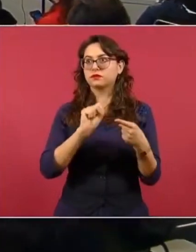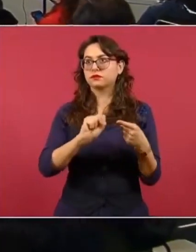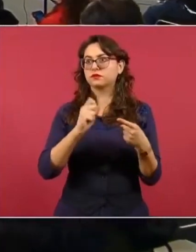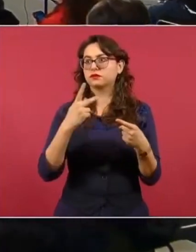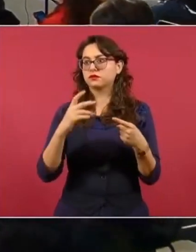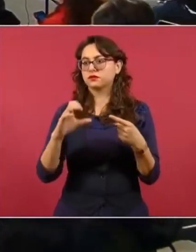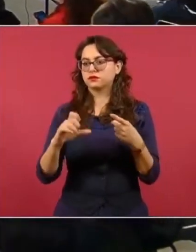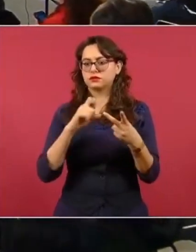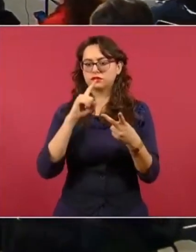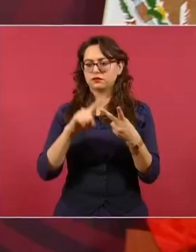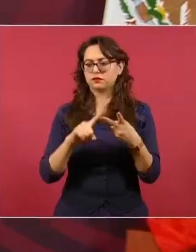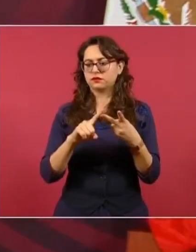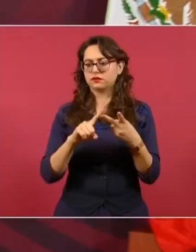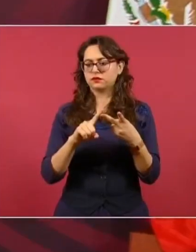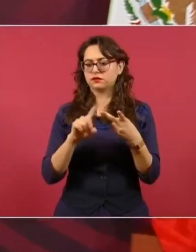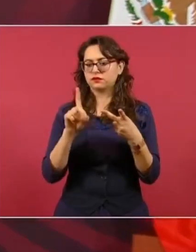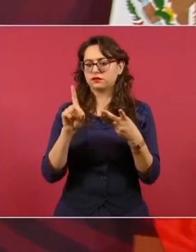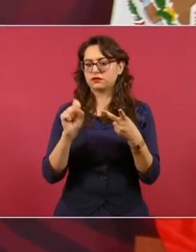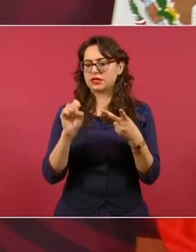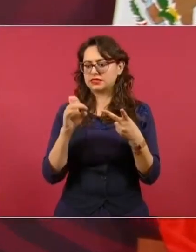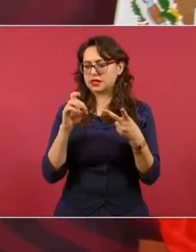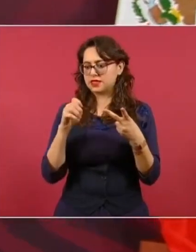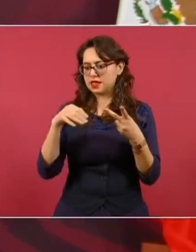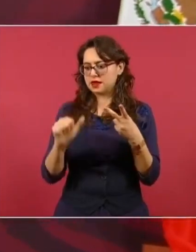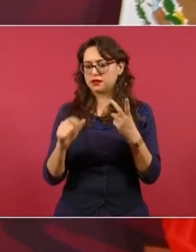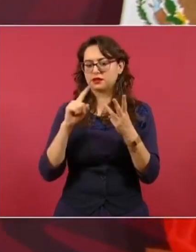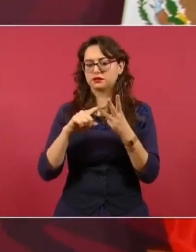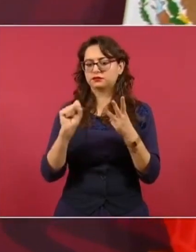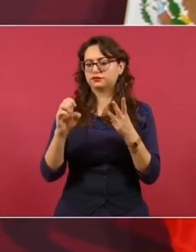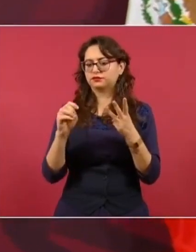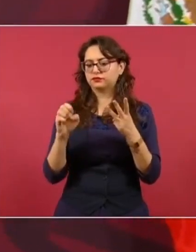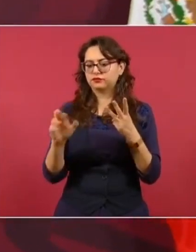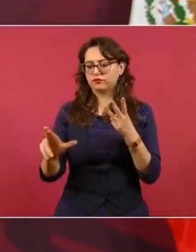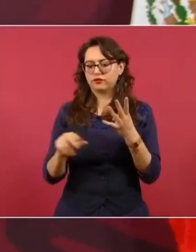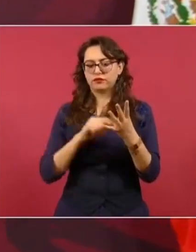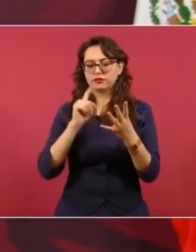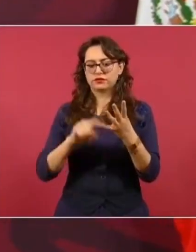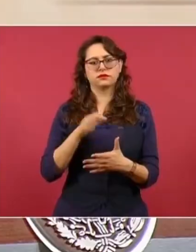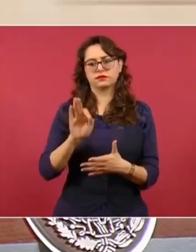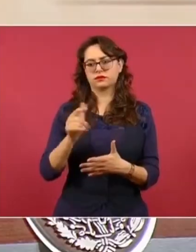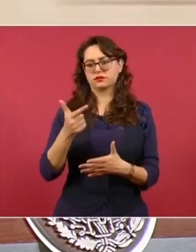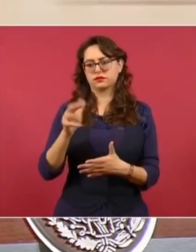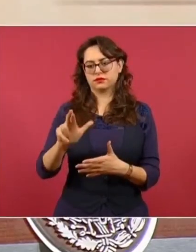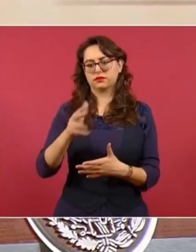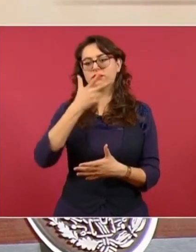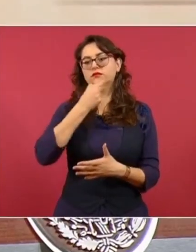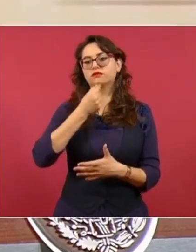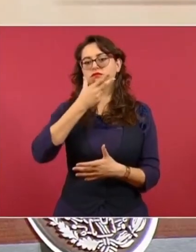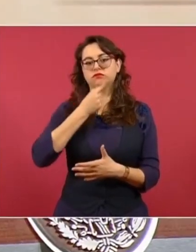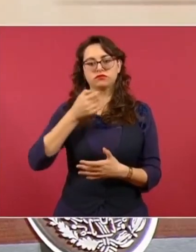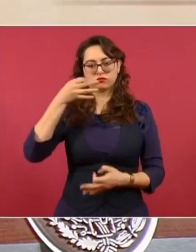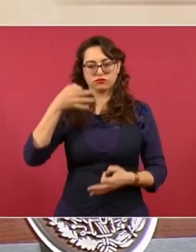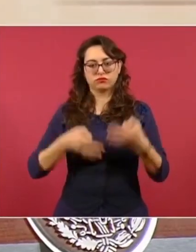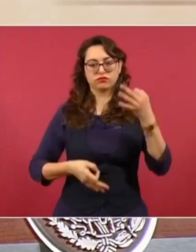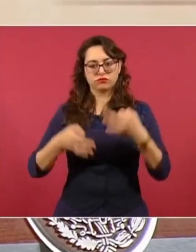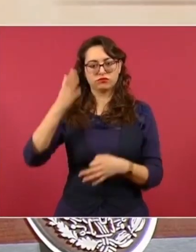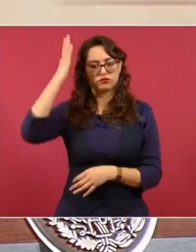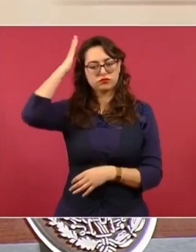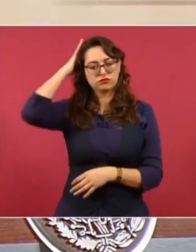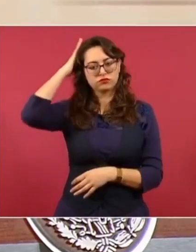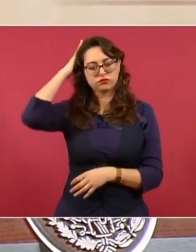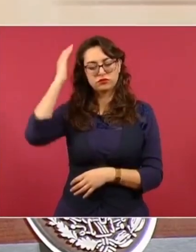$246,134,000, que en pesos mexicanos son casi 5,000 millones. Mega Noticias, Jorge Espejel.